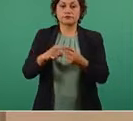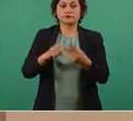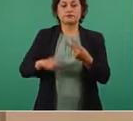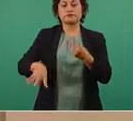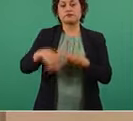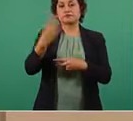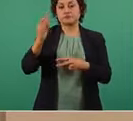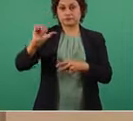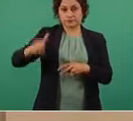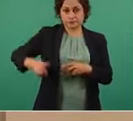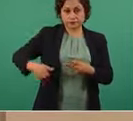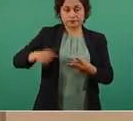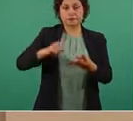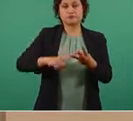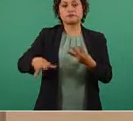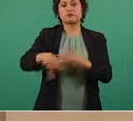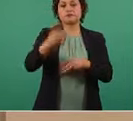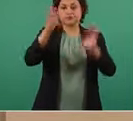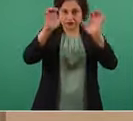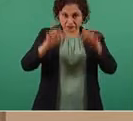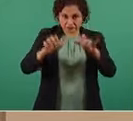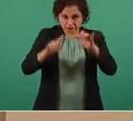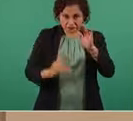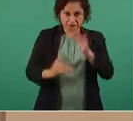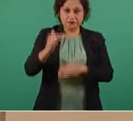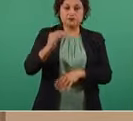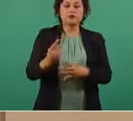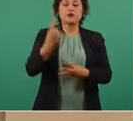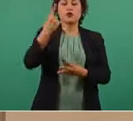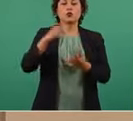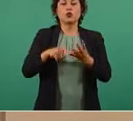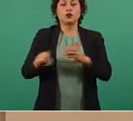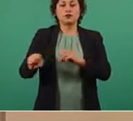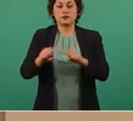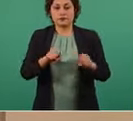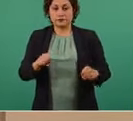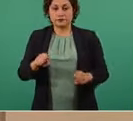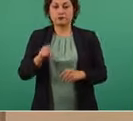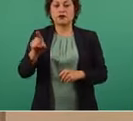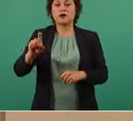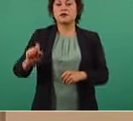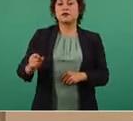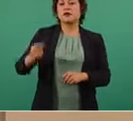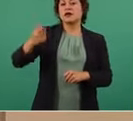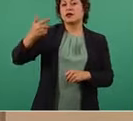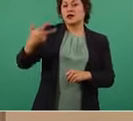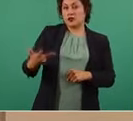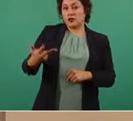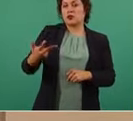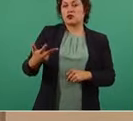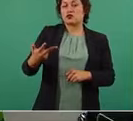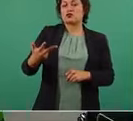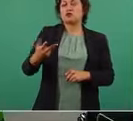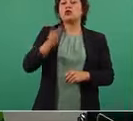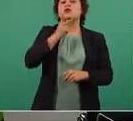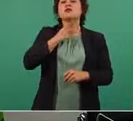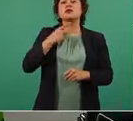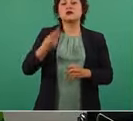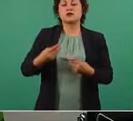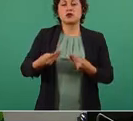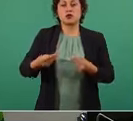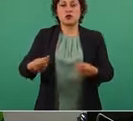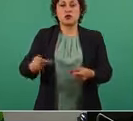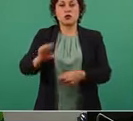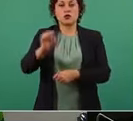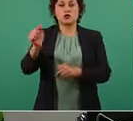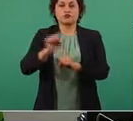13 eventos de lluvia y una falla geológica. También 28 fugas de hidrocarburos, una explosión y un derrumbe.